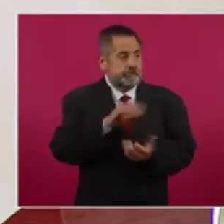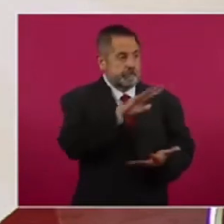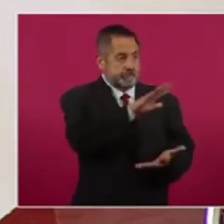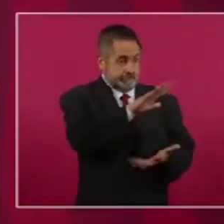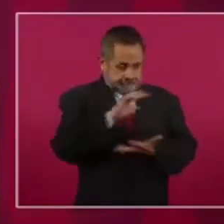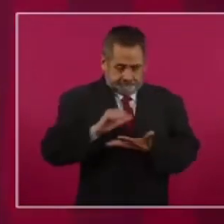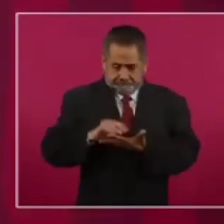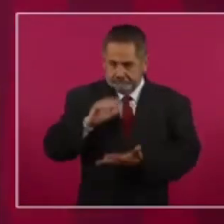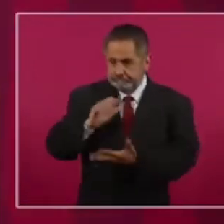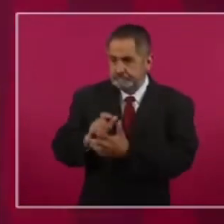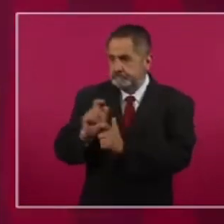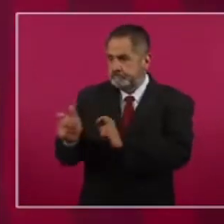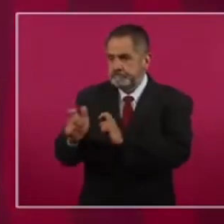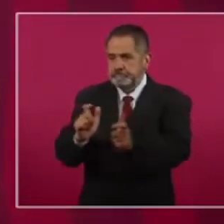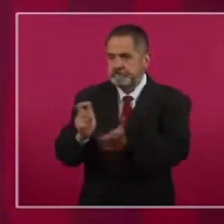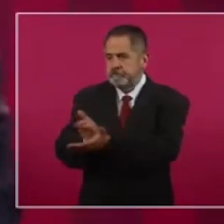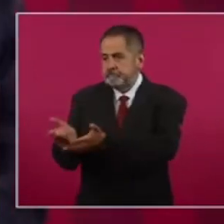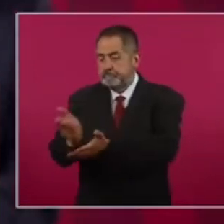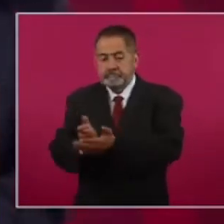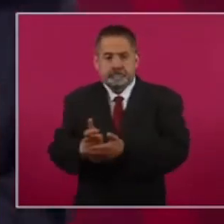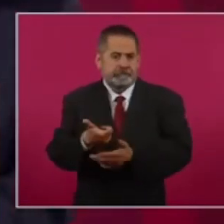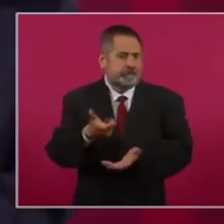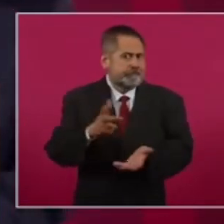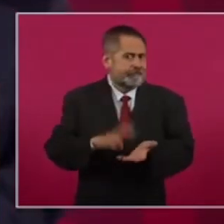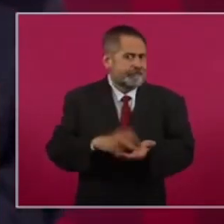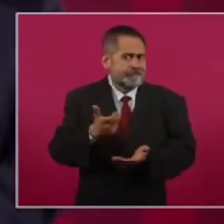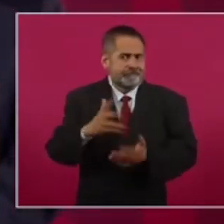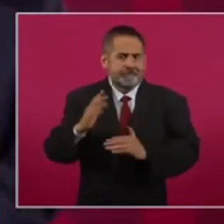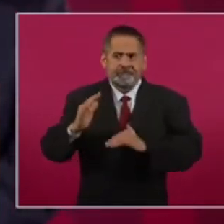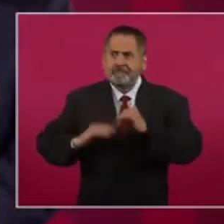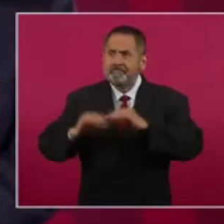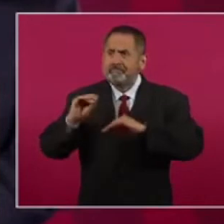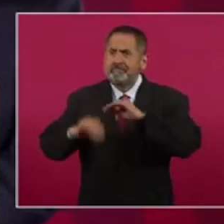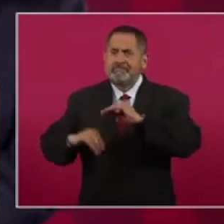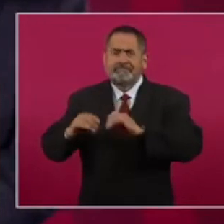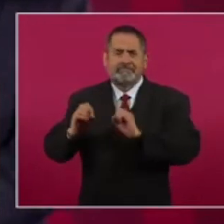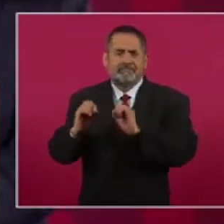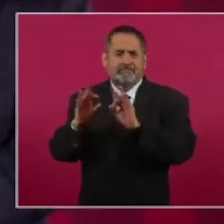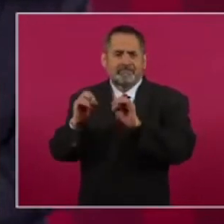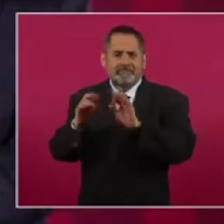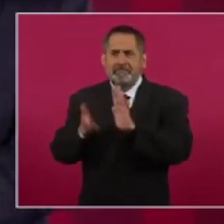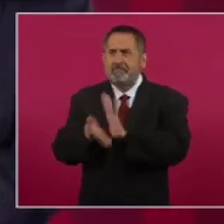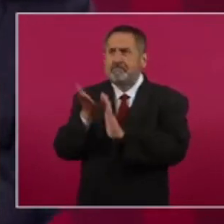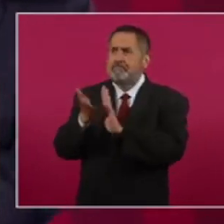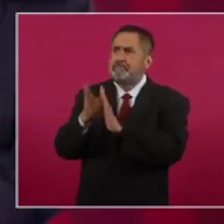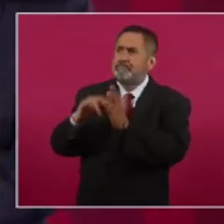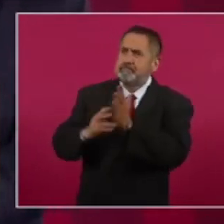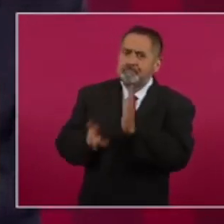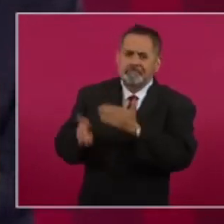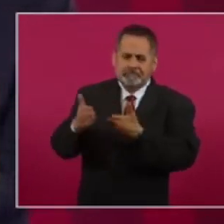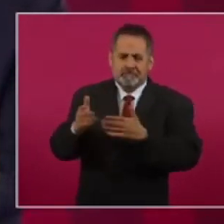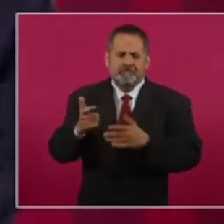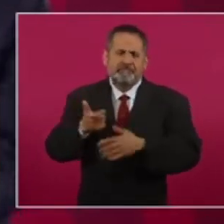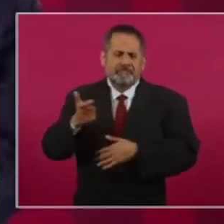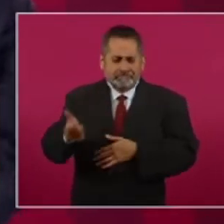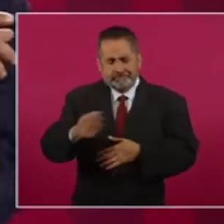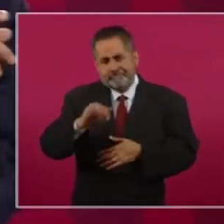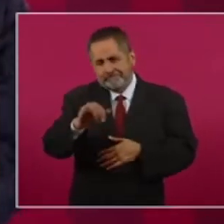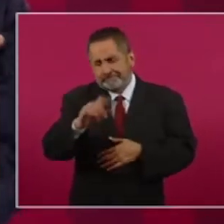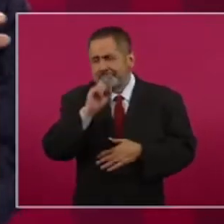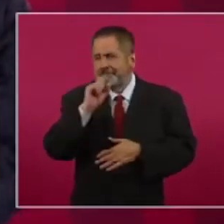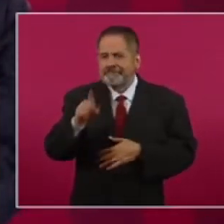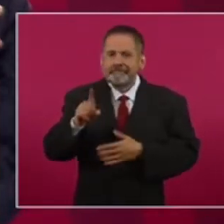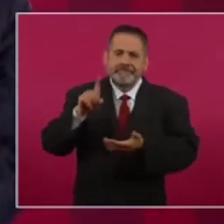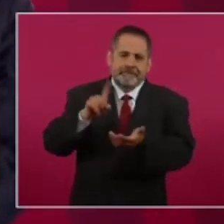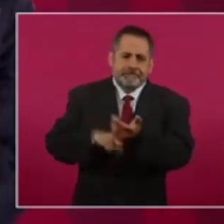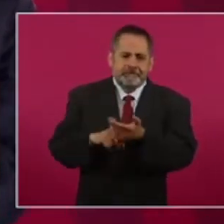que cuesta poner las sucursales, no solo es dinero. Las sucursales